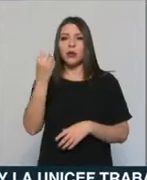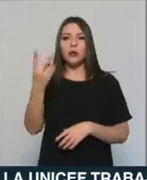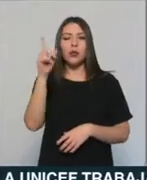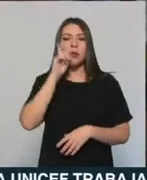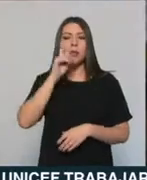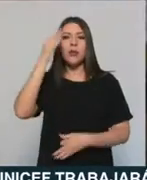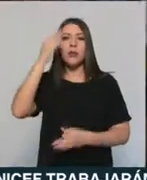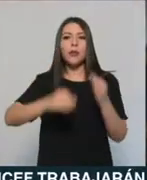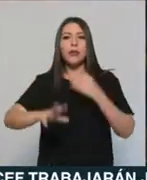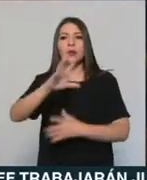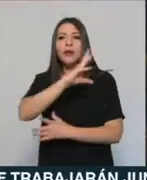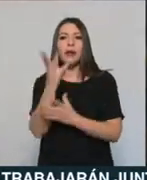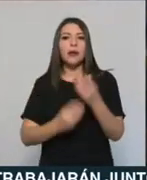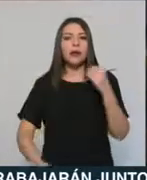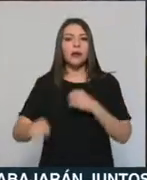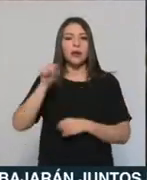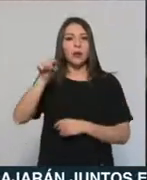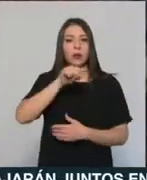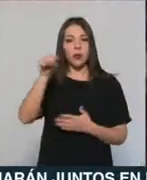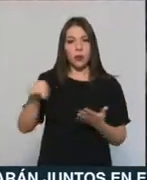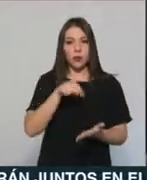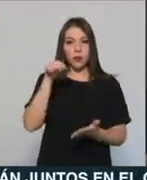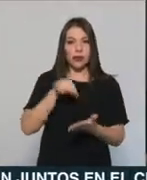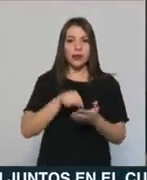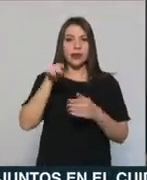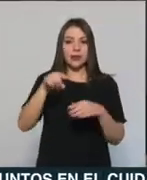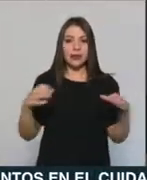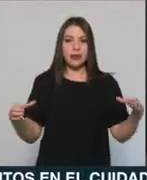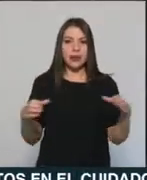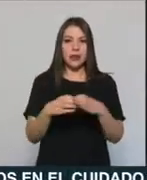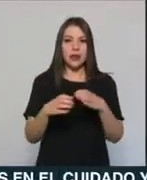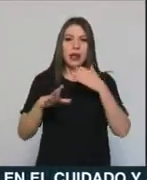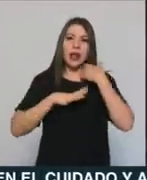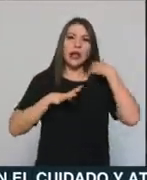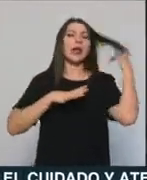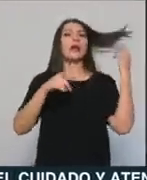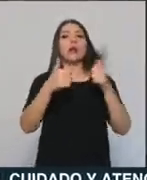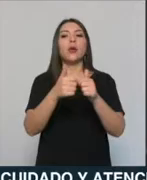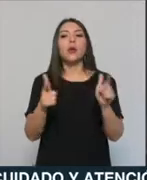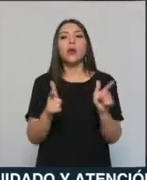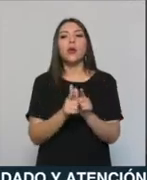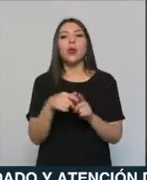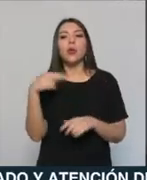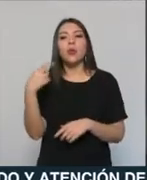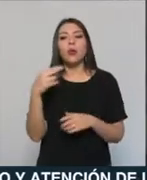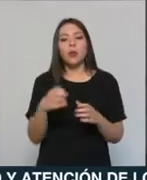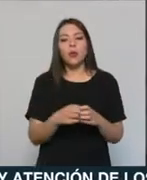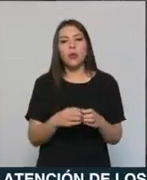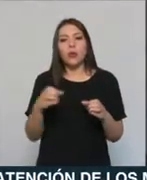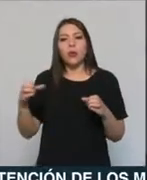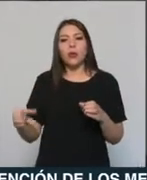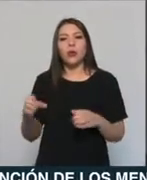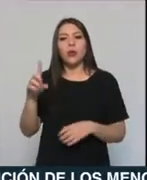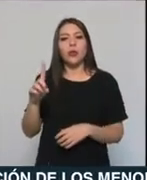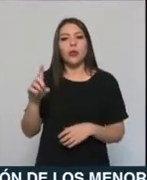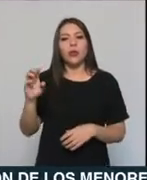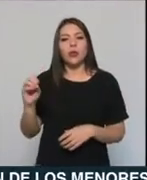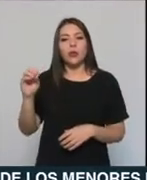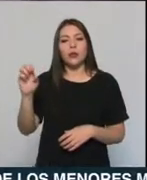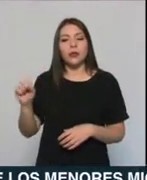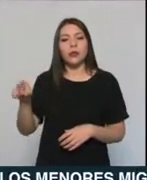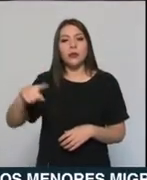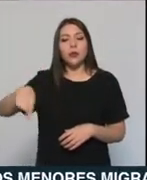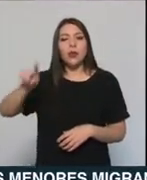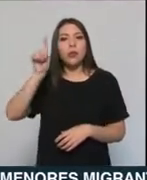ahí, en donde señalan que dentro del clan existía un subgrupo llamado 2, por sus siglas en inglés, en el que las